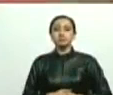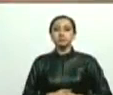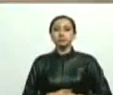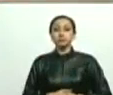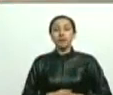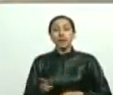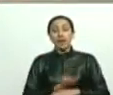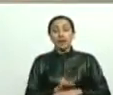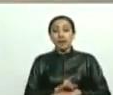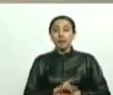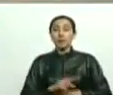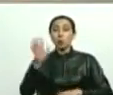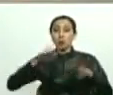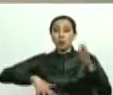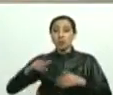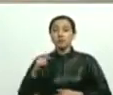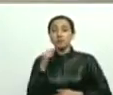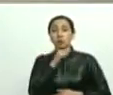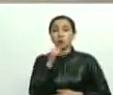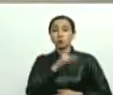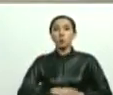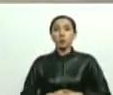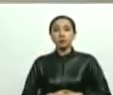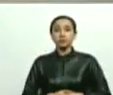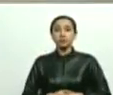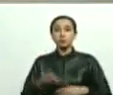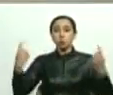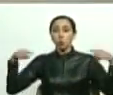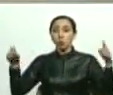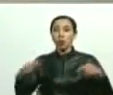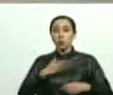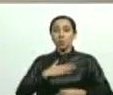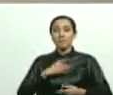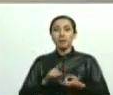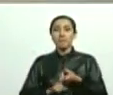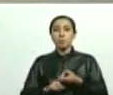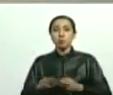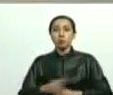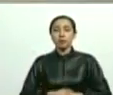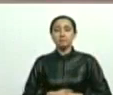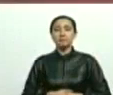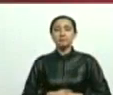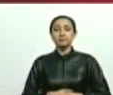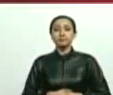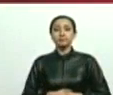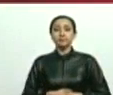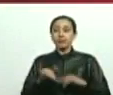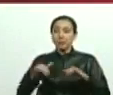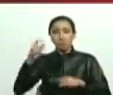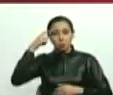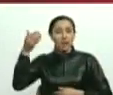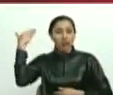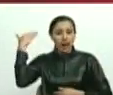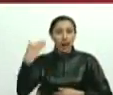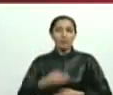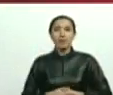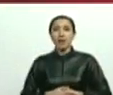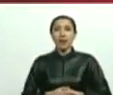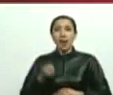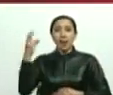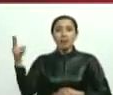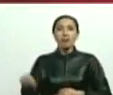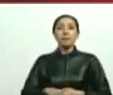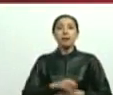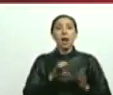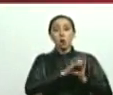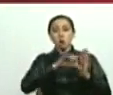Inmediatamente, 15 de octubre, el día de cumpleaños de Cilia, 15 de octubre, la Asamblea Constituyente